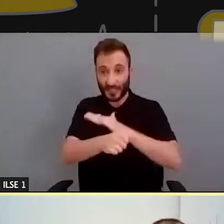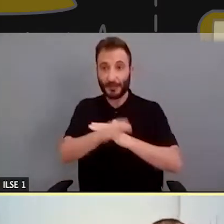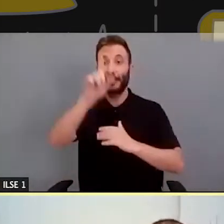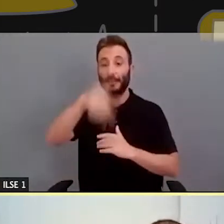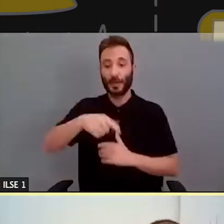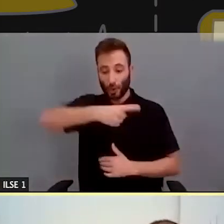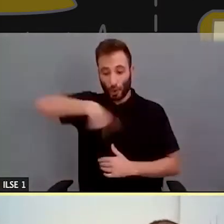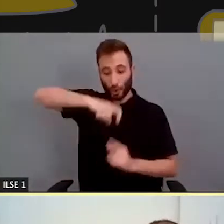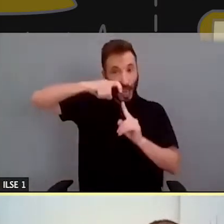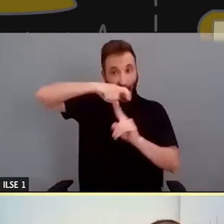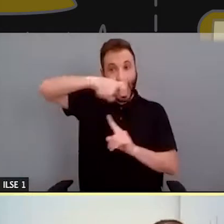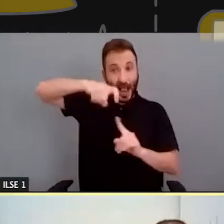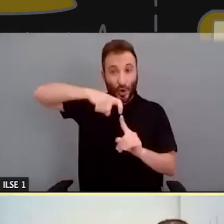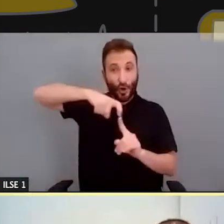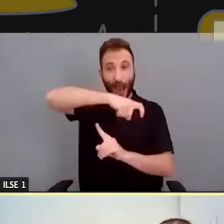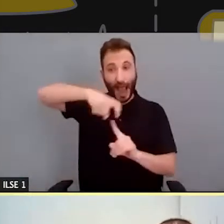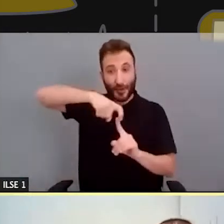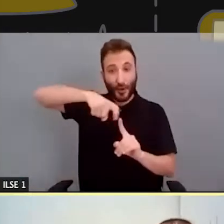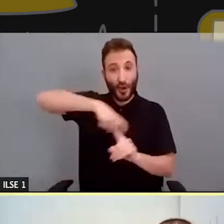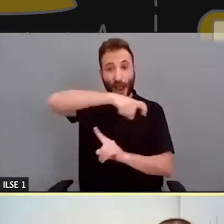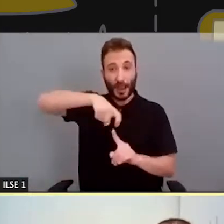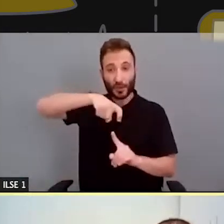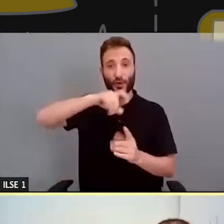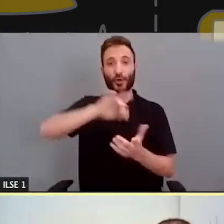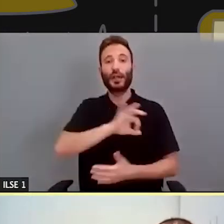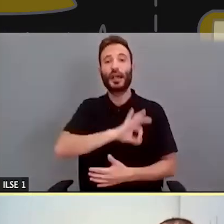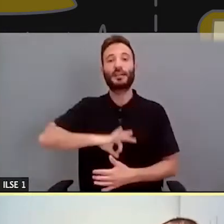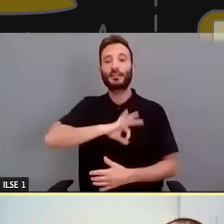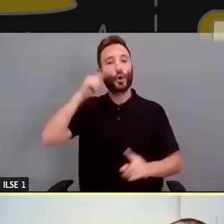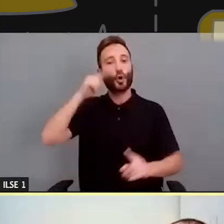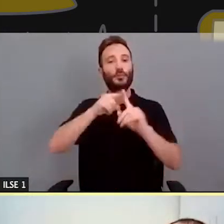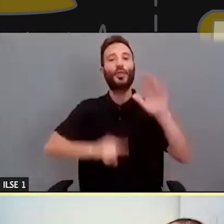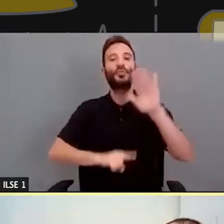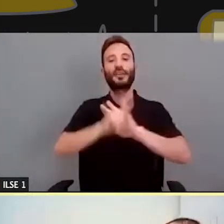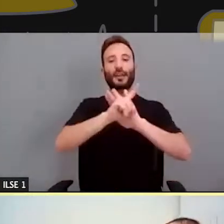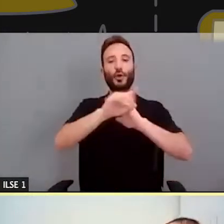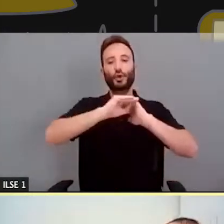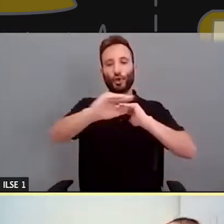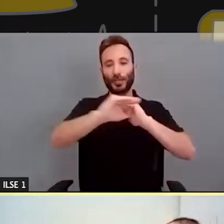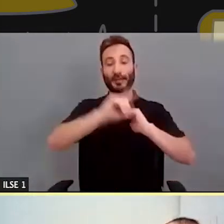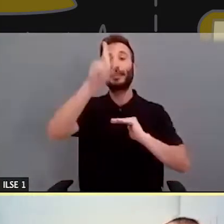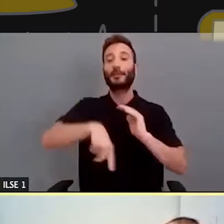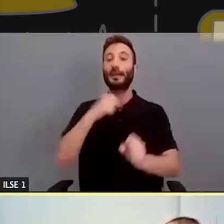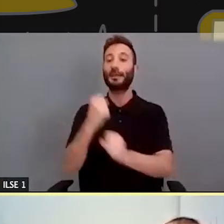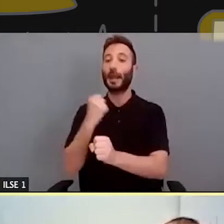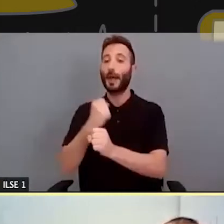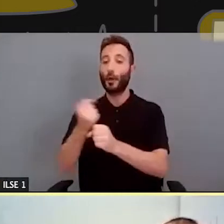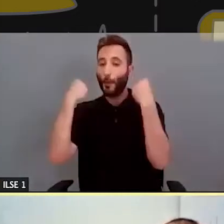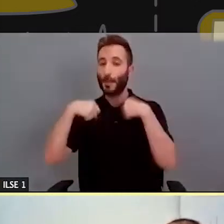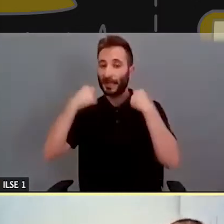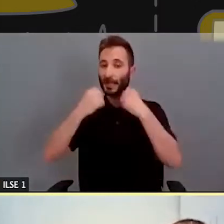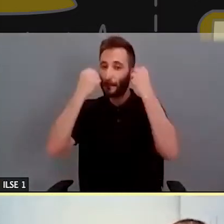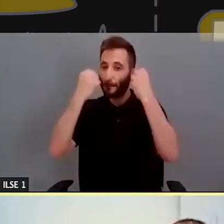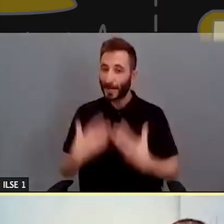hemos generado unos premios al turismo sostenible y a las buenas prácticas. En este caso,